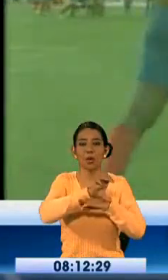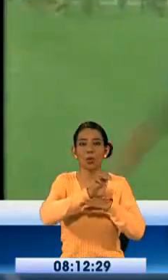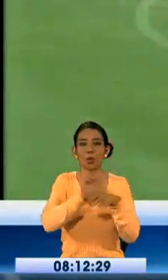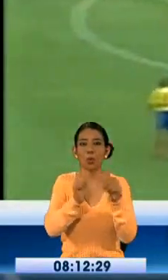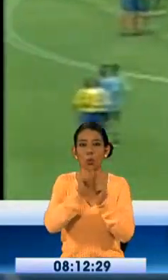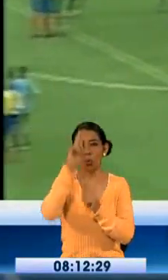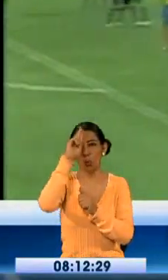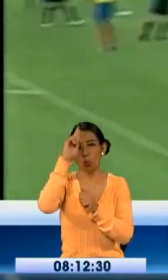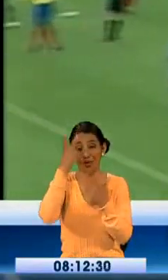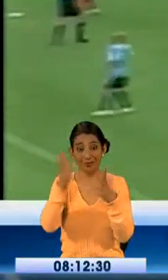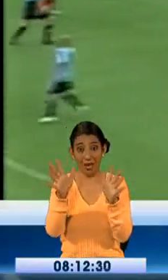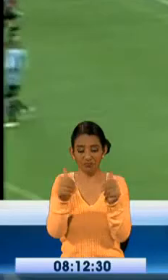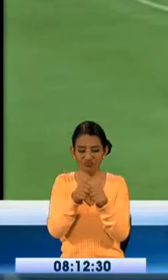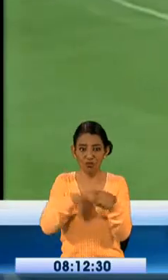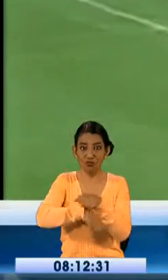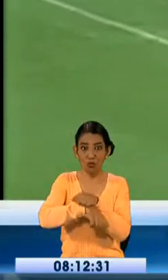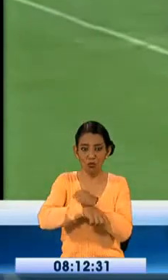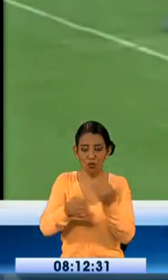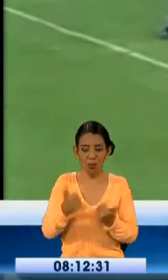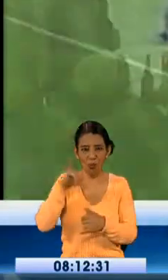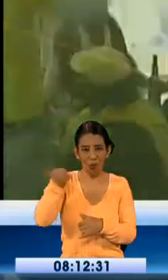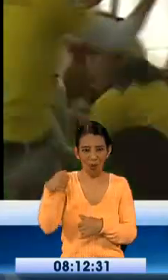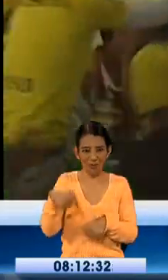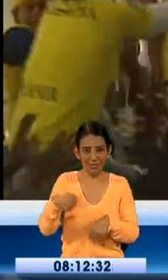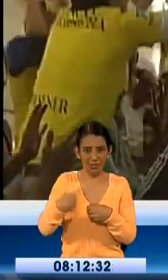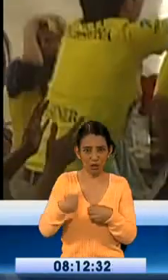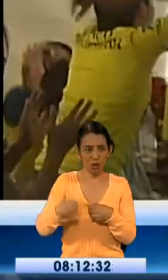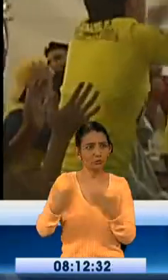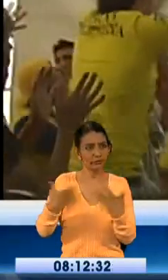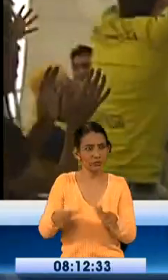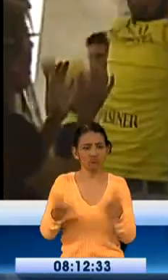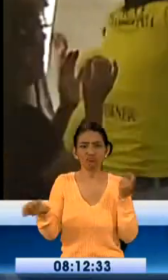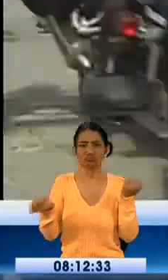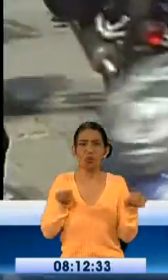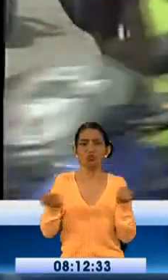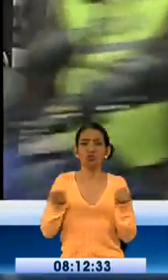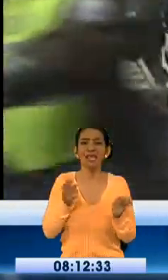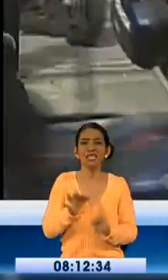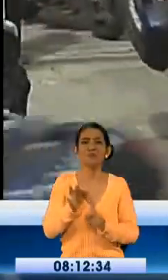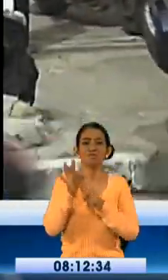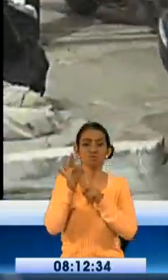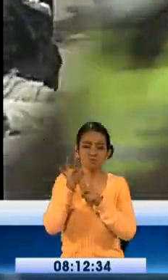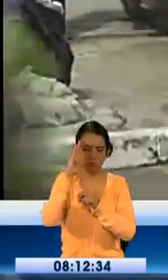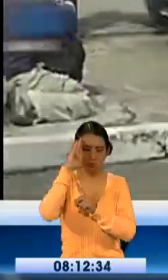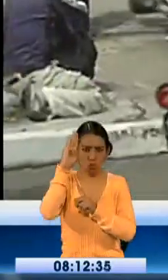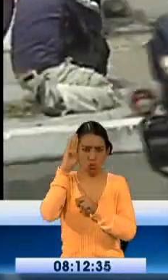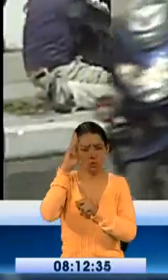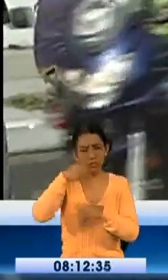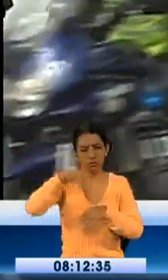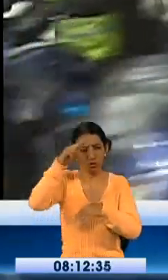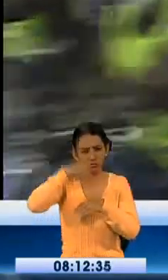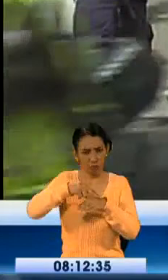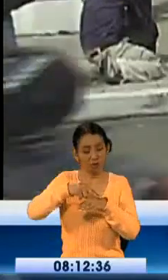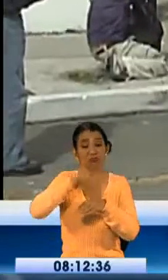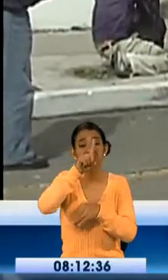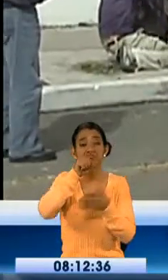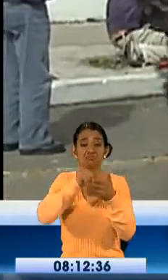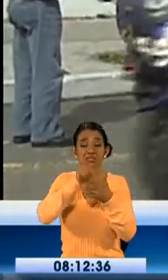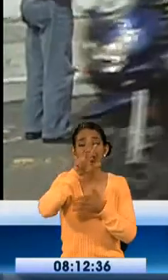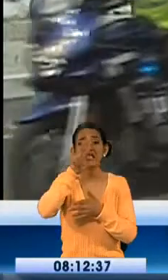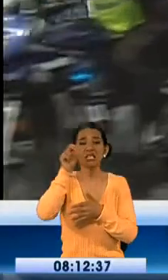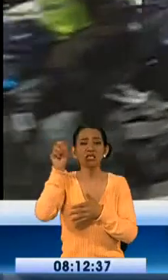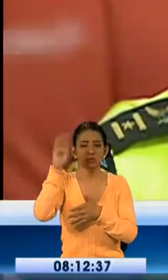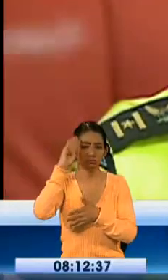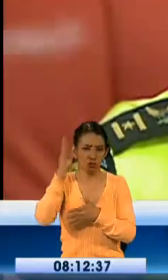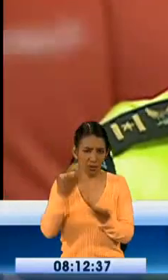que se llevará a cabo este jueves en la ciudad de Quito, se ha montado un operativo especial con la Policía Nacional, que contará con más de 1.300